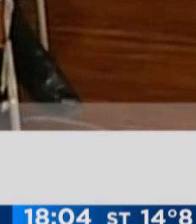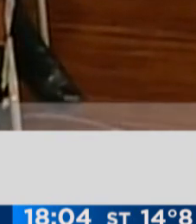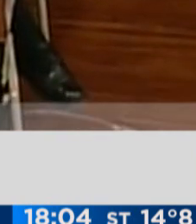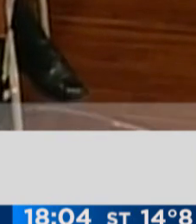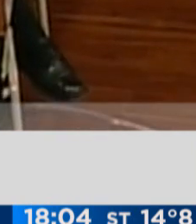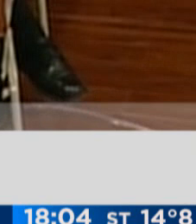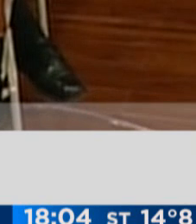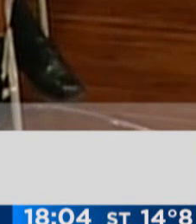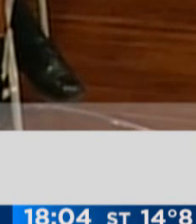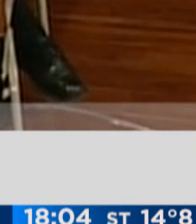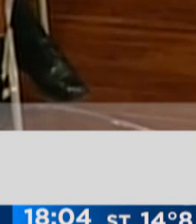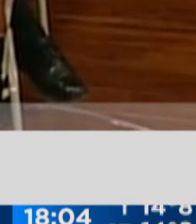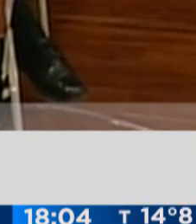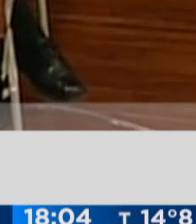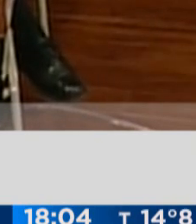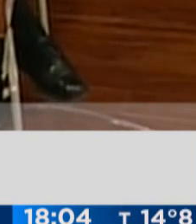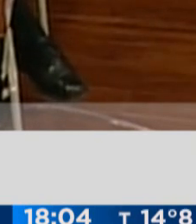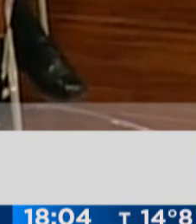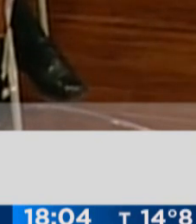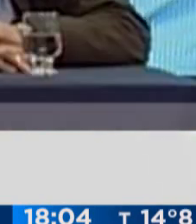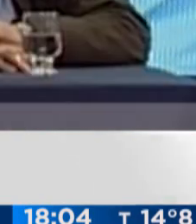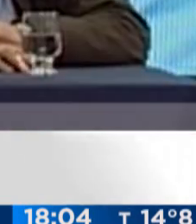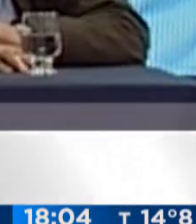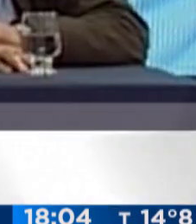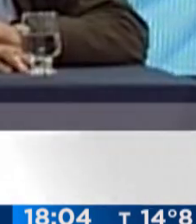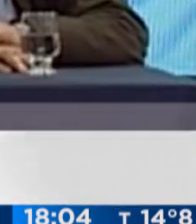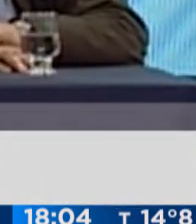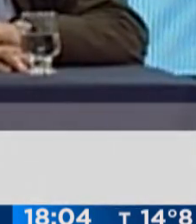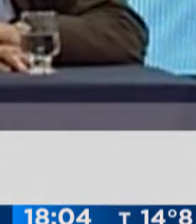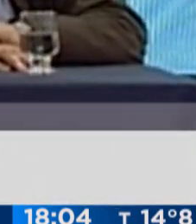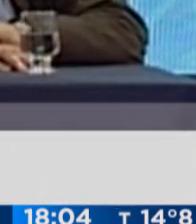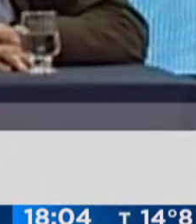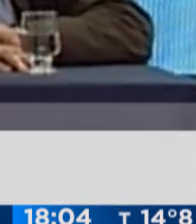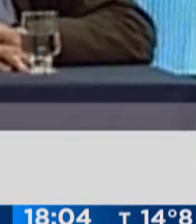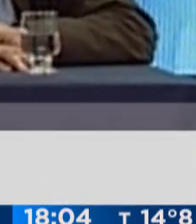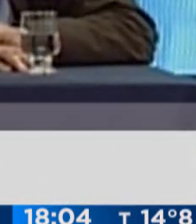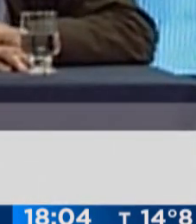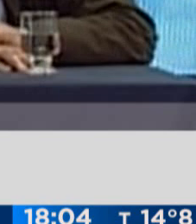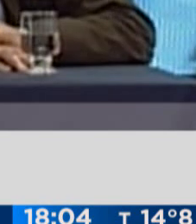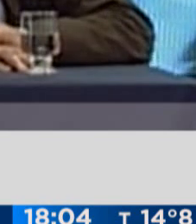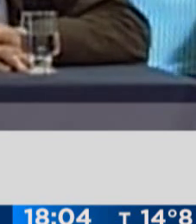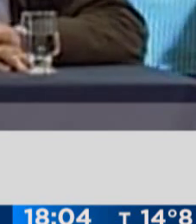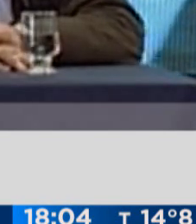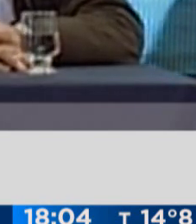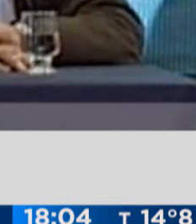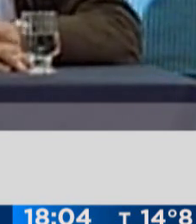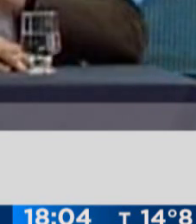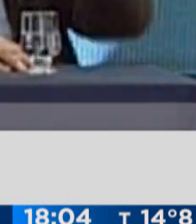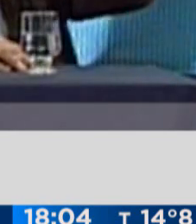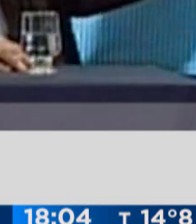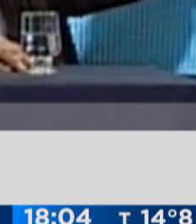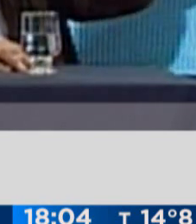Junto a ellas, el secretario de Legal y Técnica y próximo vicepresidente de la Nación, Carlos Zanini.